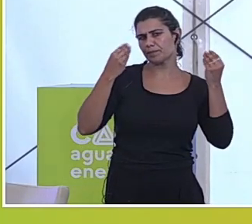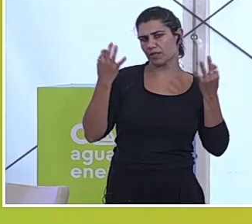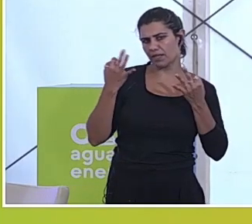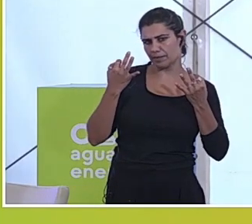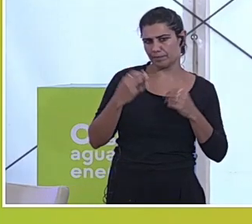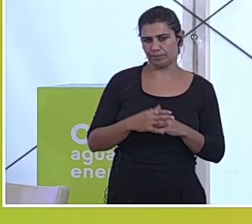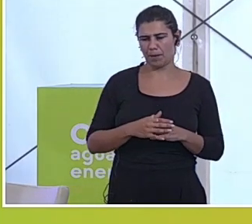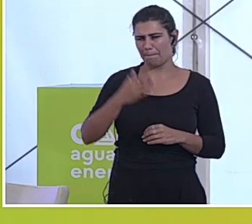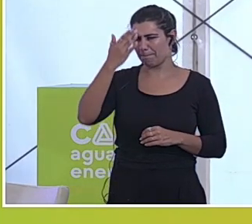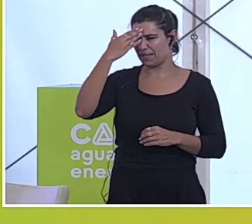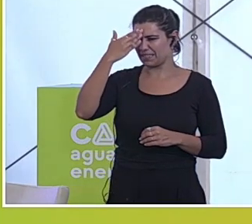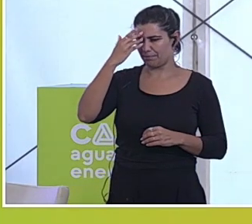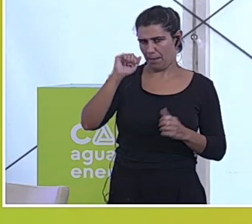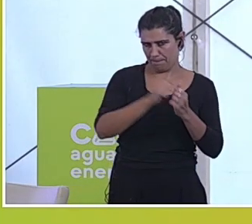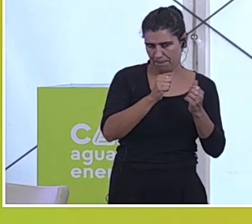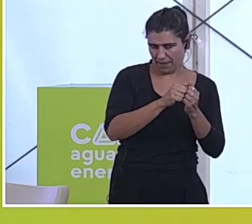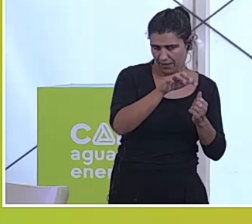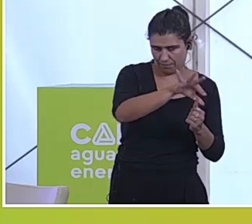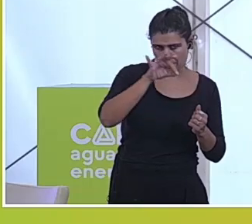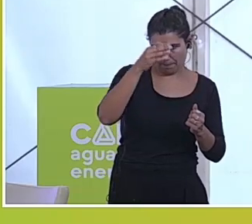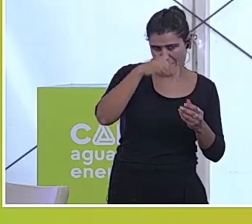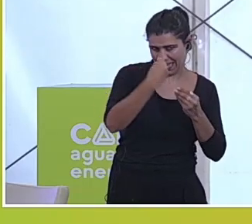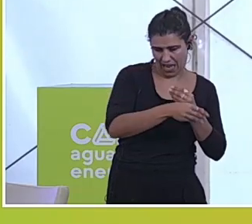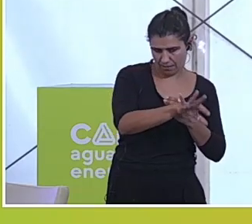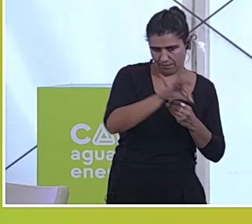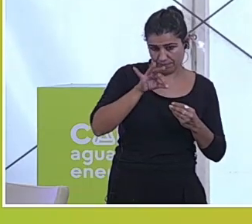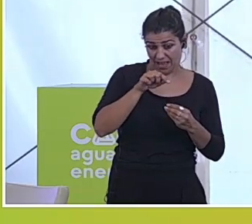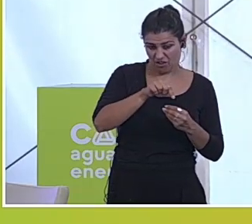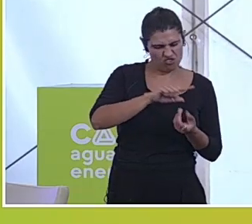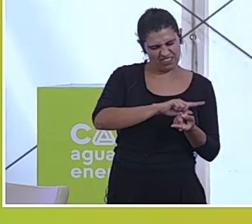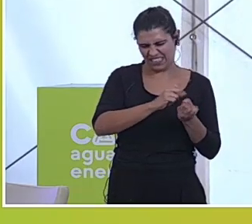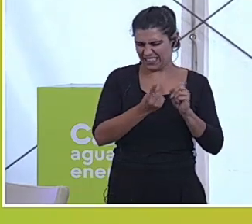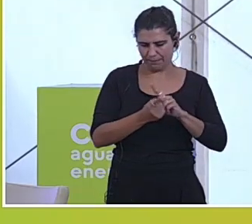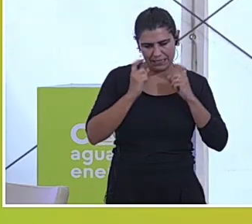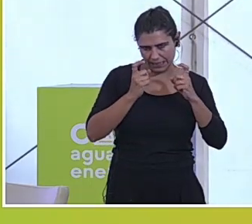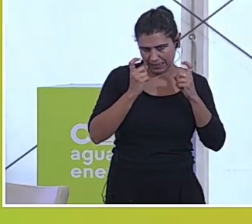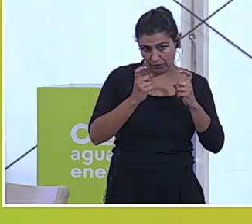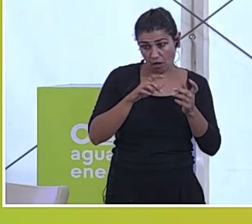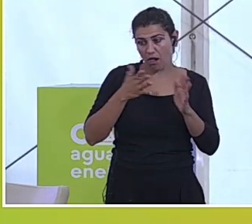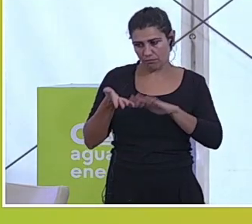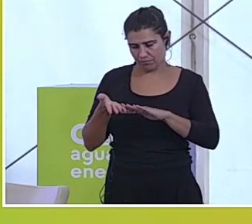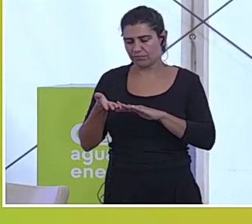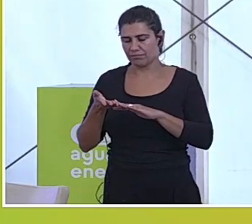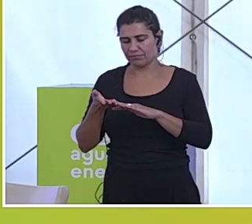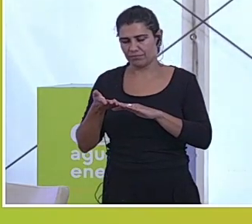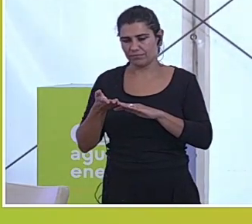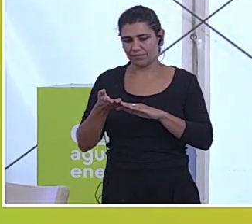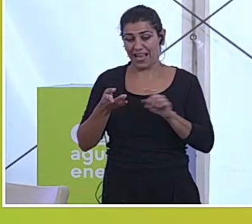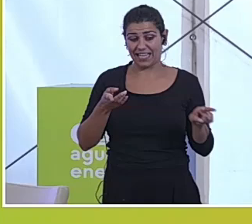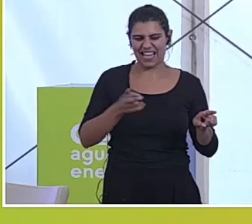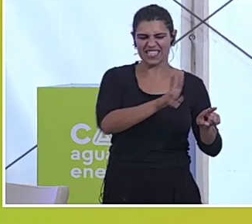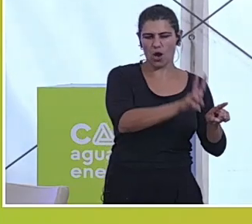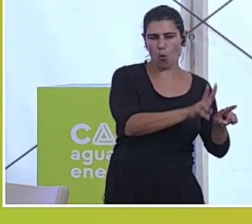los combustibles fósiles. Se está intentando cambiar de esos combustibles fósiles como fuente principal a fuente secundaria, la